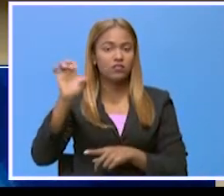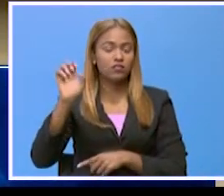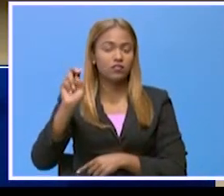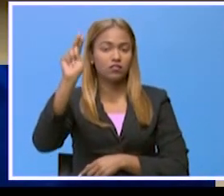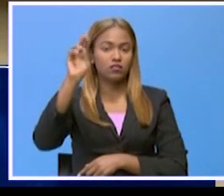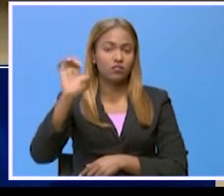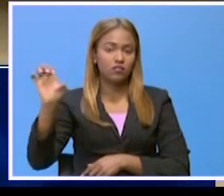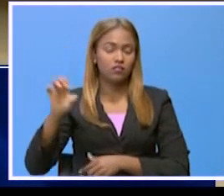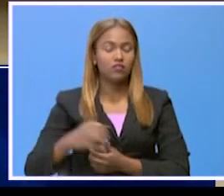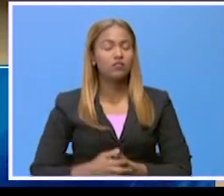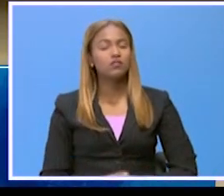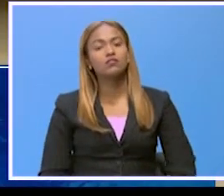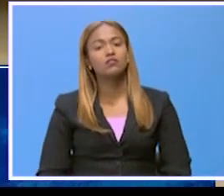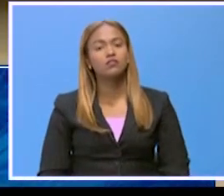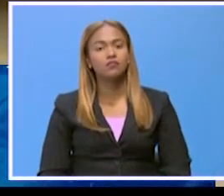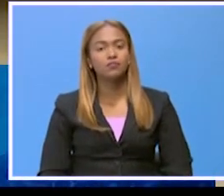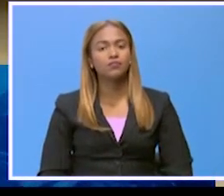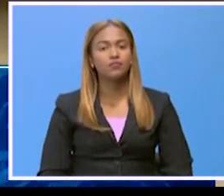noreste